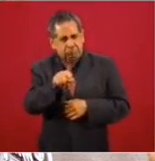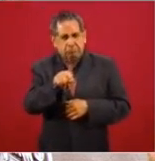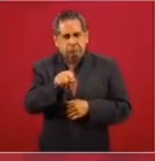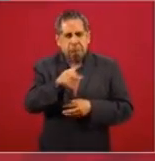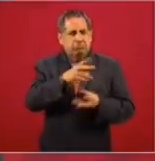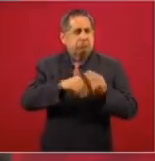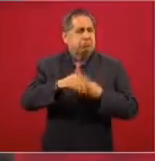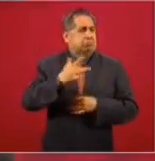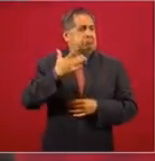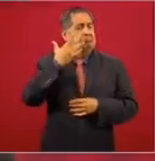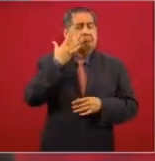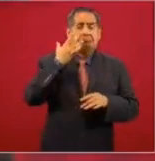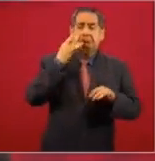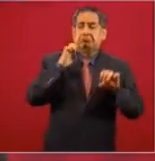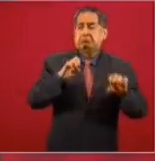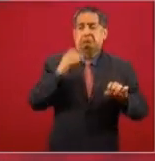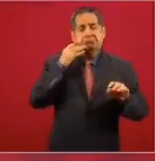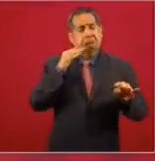muy fantoche,